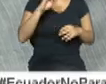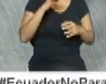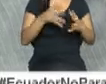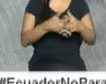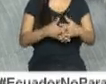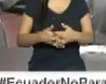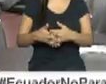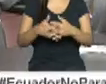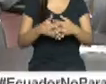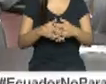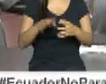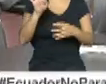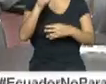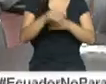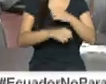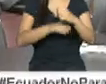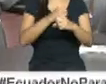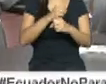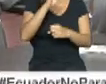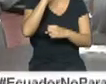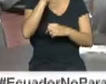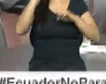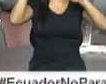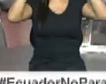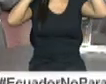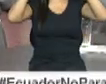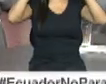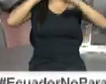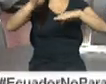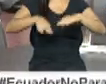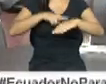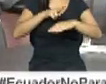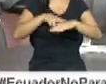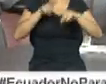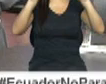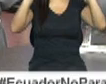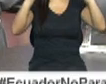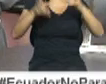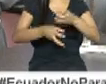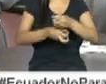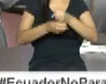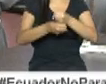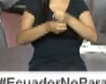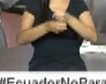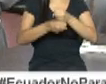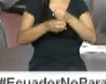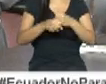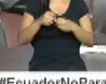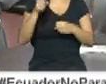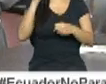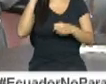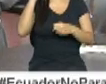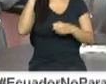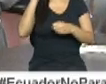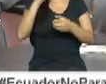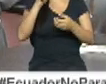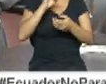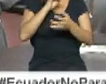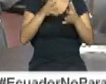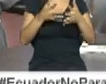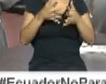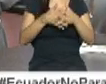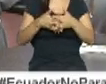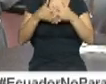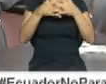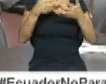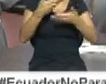4 años implementa una estrategia nacional de seguridad. En este documento y varios documentos, ellos definen